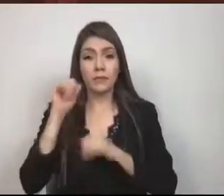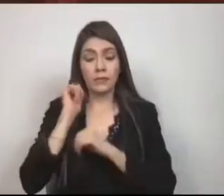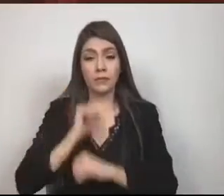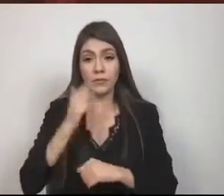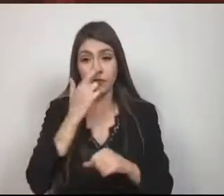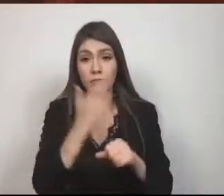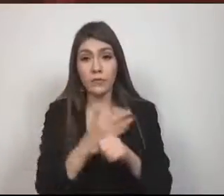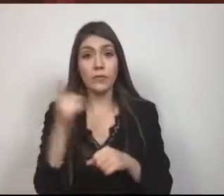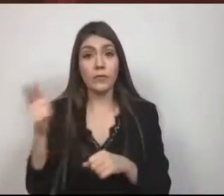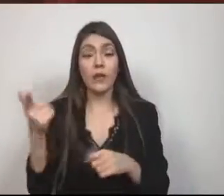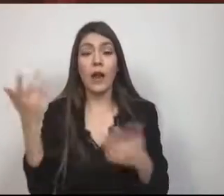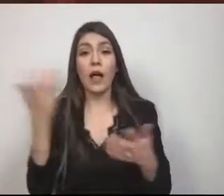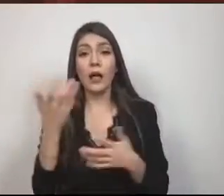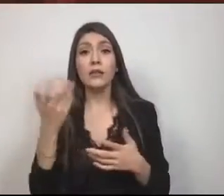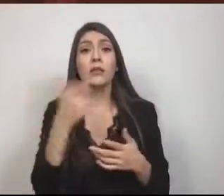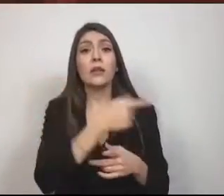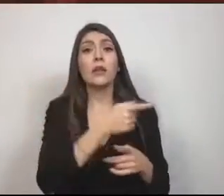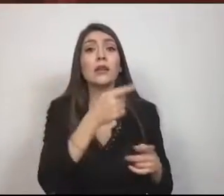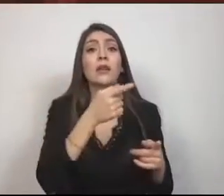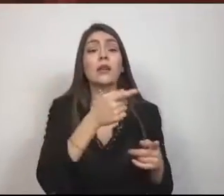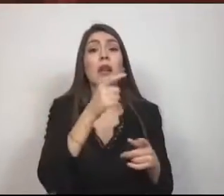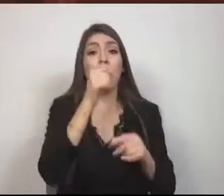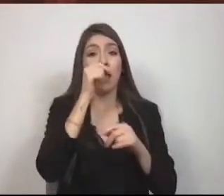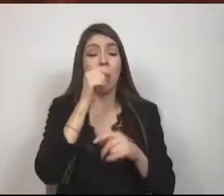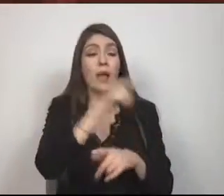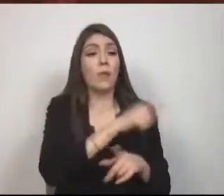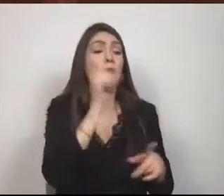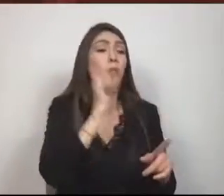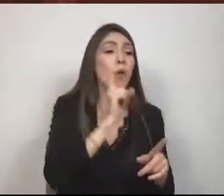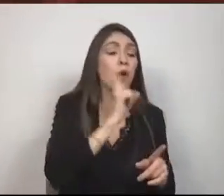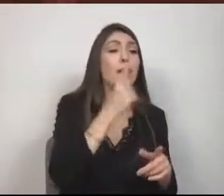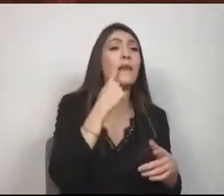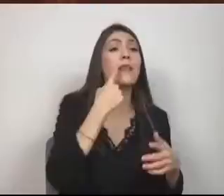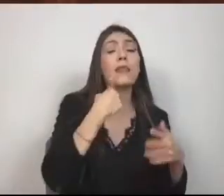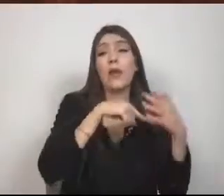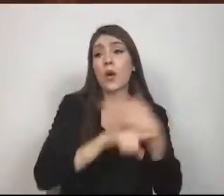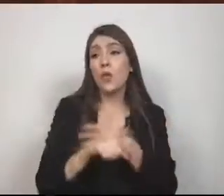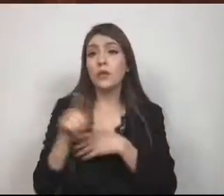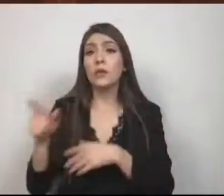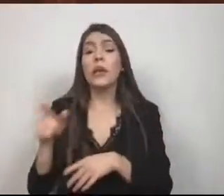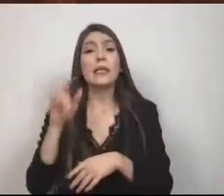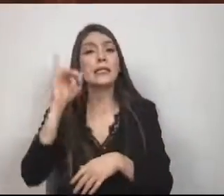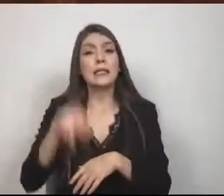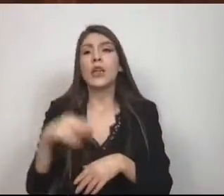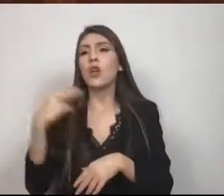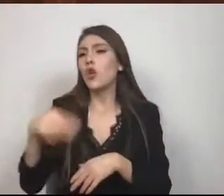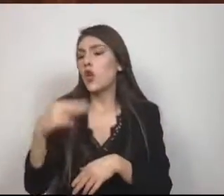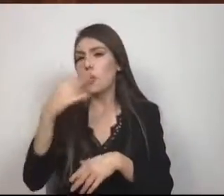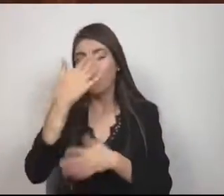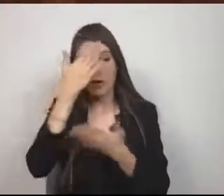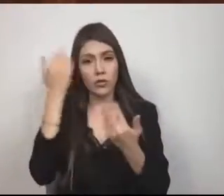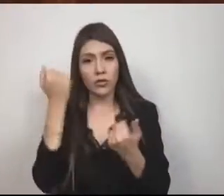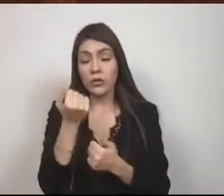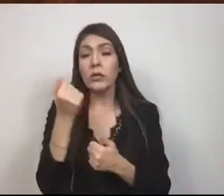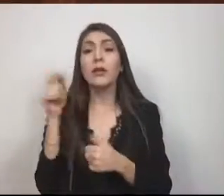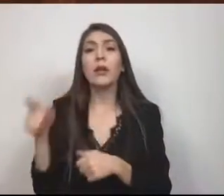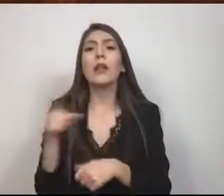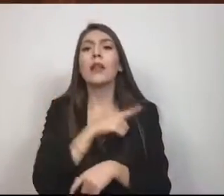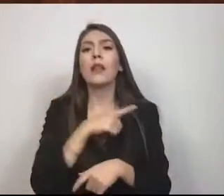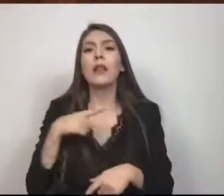denuncias anónimas de mujeres y niñas víctimas de violencia deberán decretar las órdenes de protección